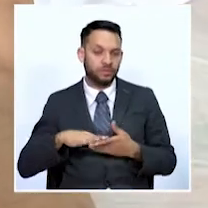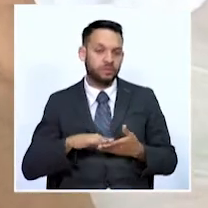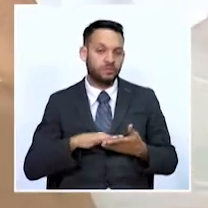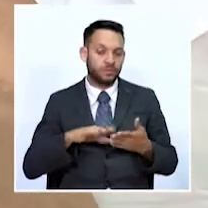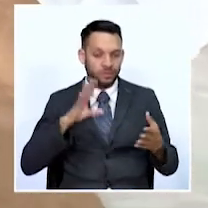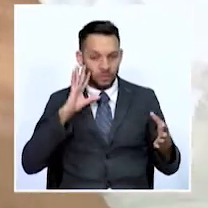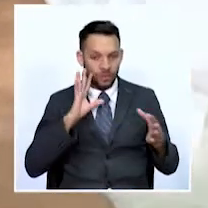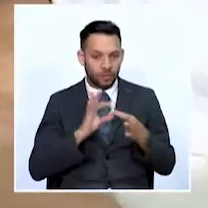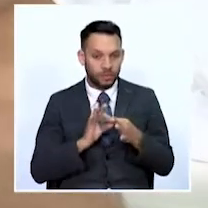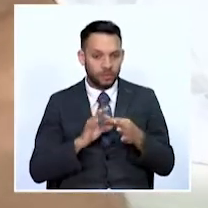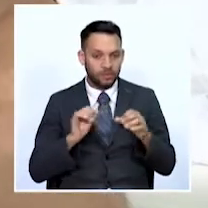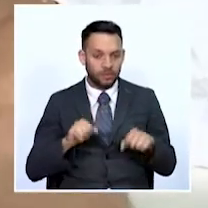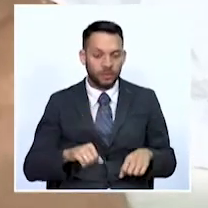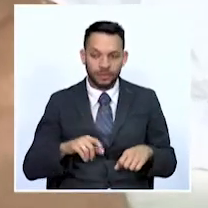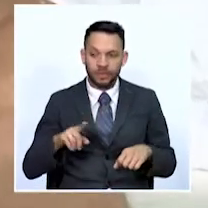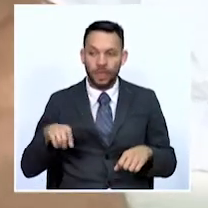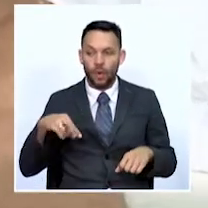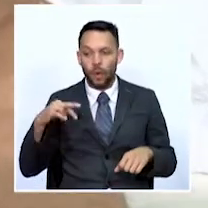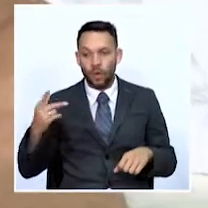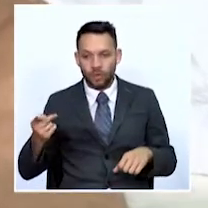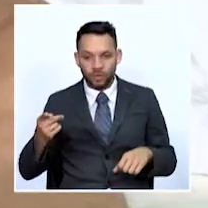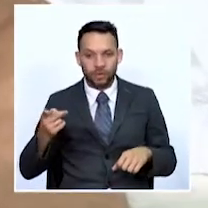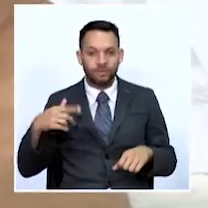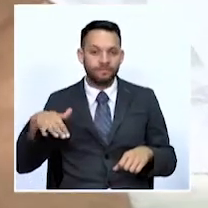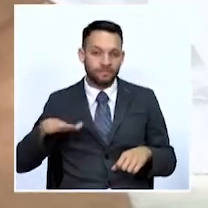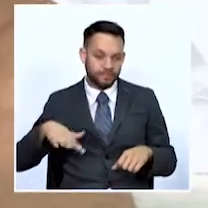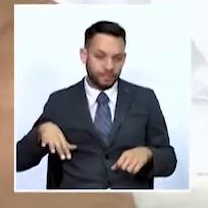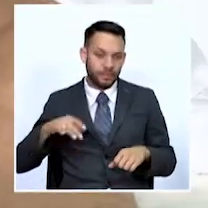otro lado se aplica la terapia neural.